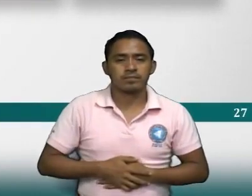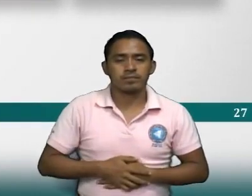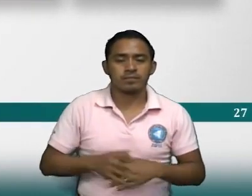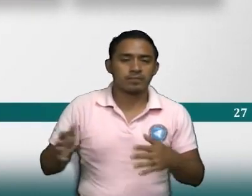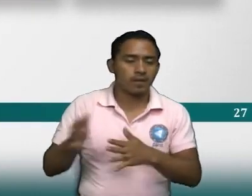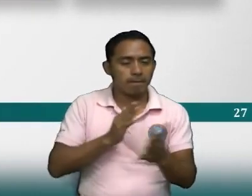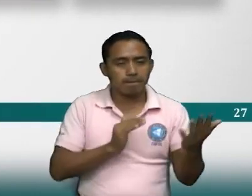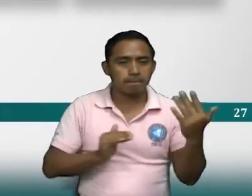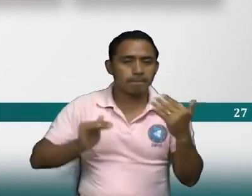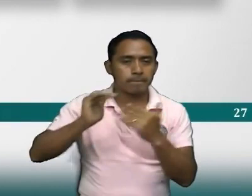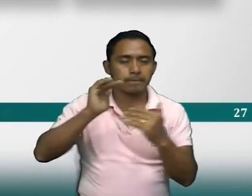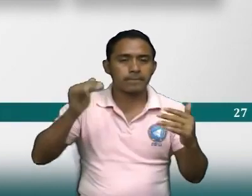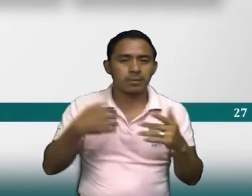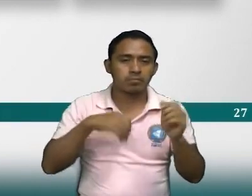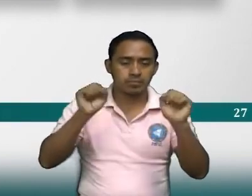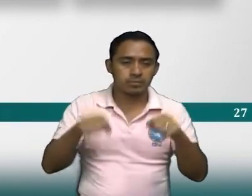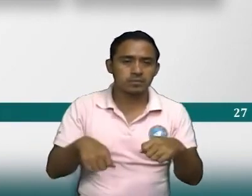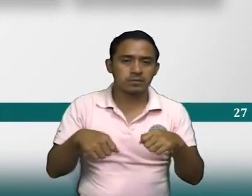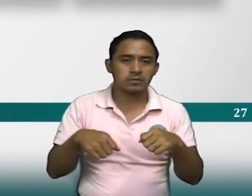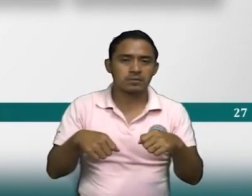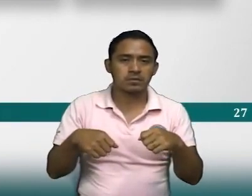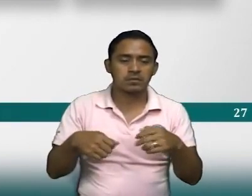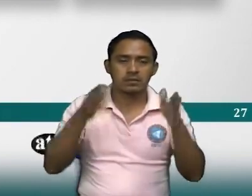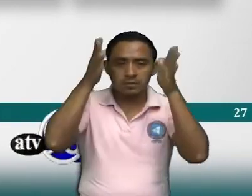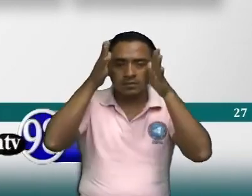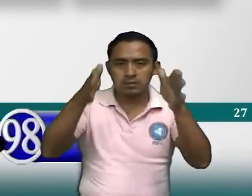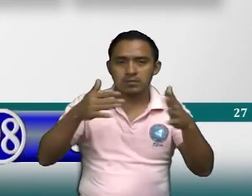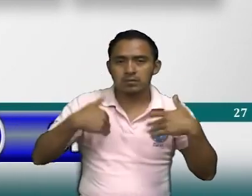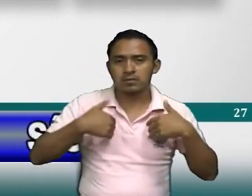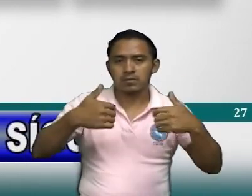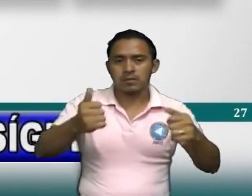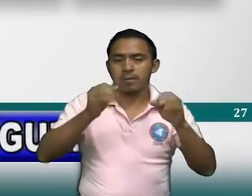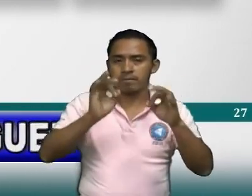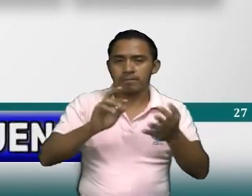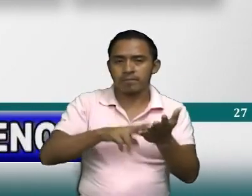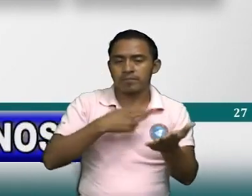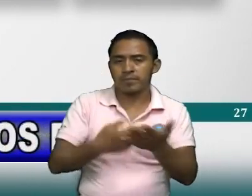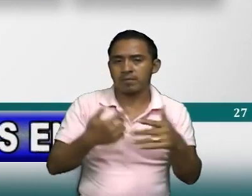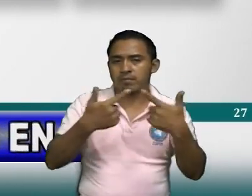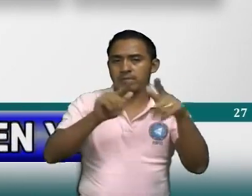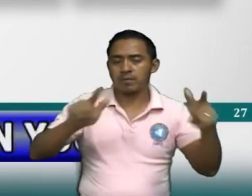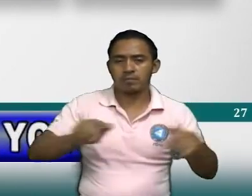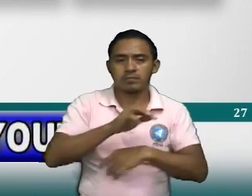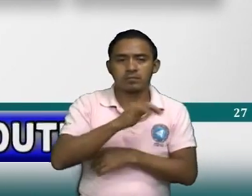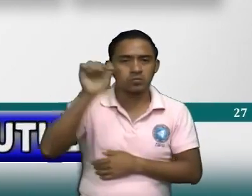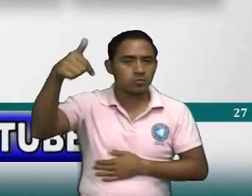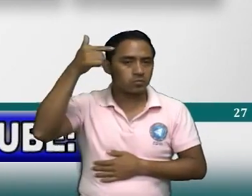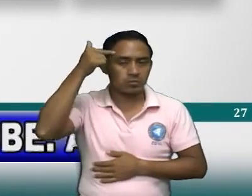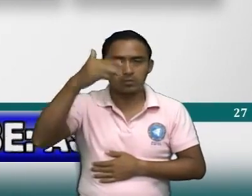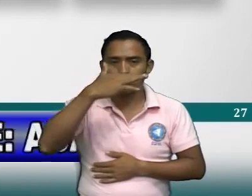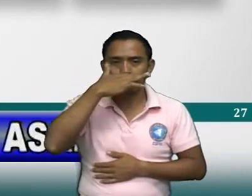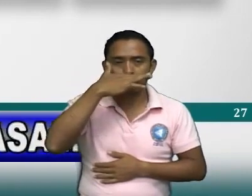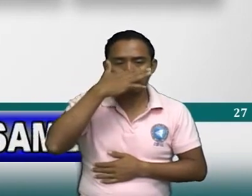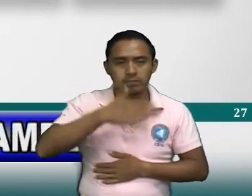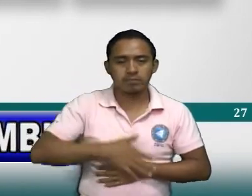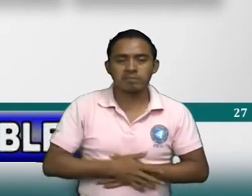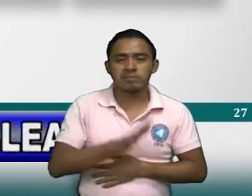Tendría más oportunidad de acceder a atención de salud gratuita con un gobierno del